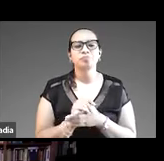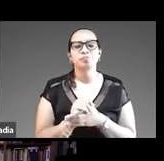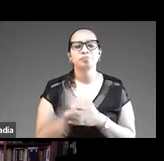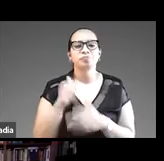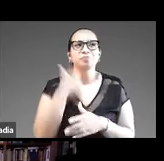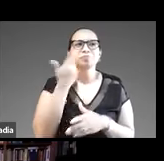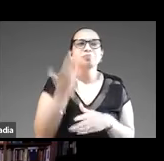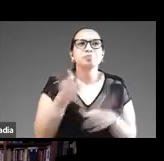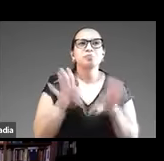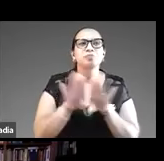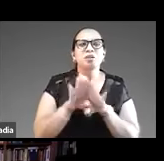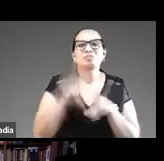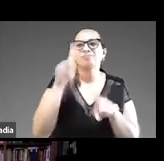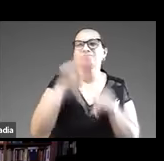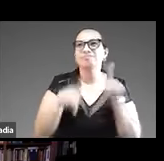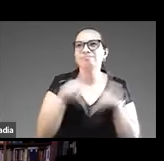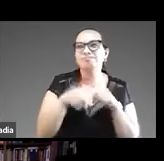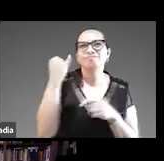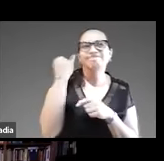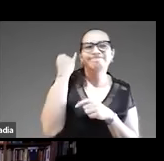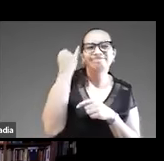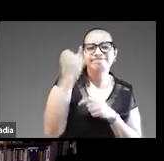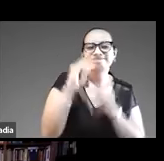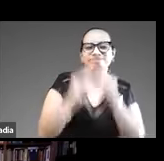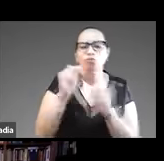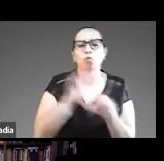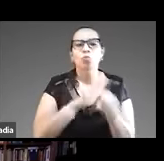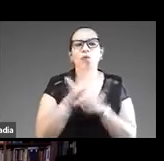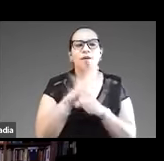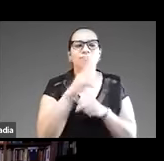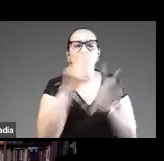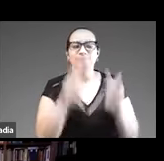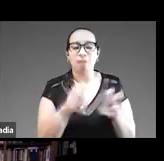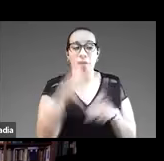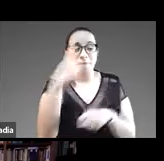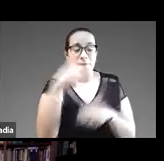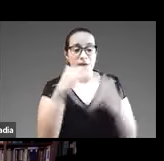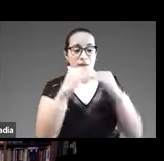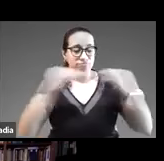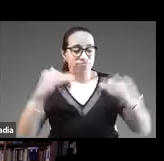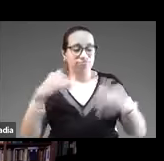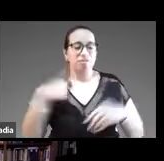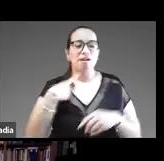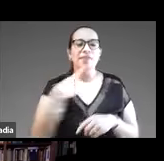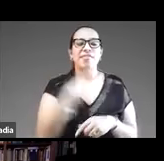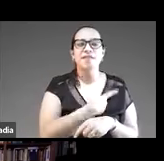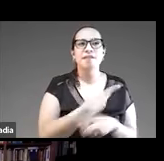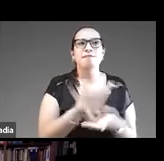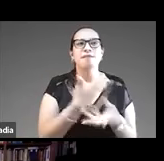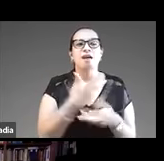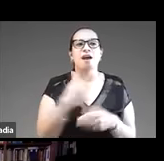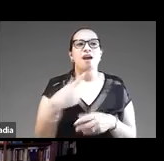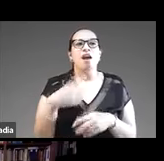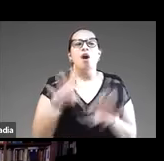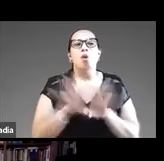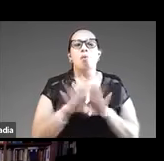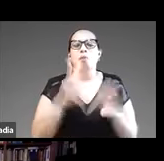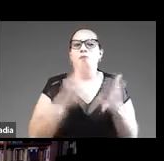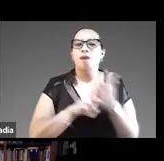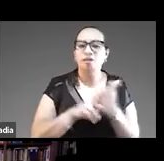como desmistificar un poco ese tema de que para ser democrático hay que tener principios,